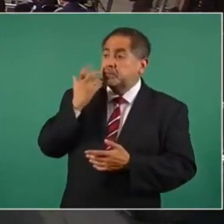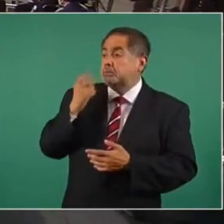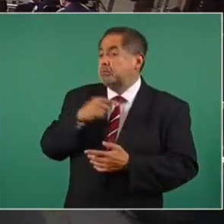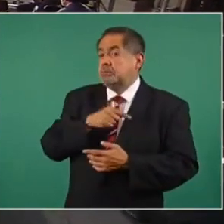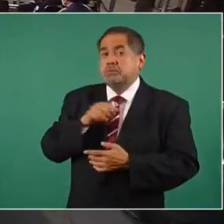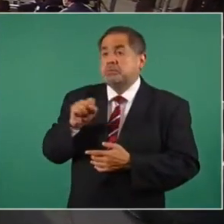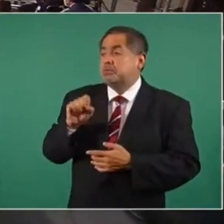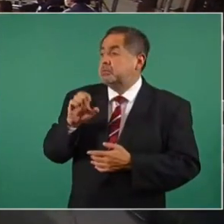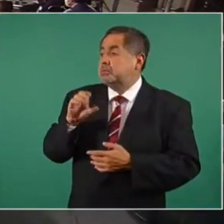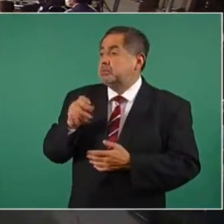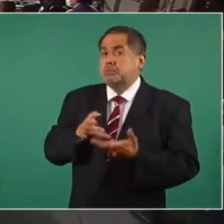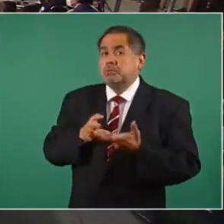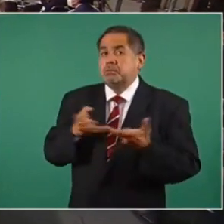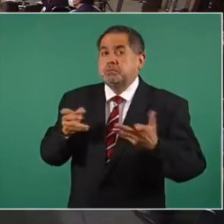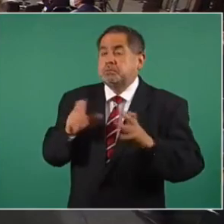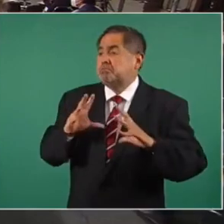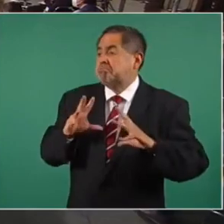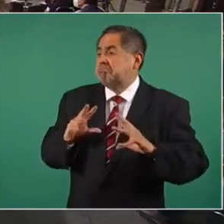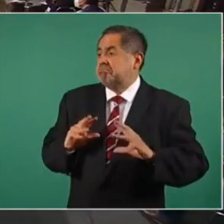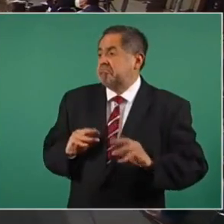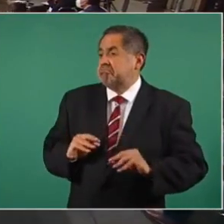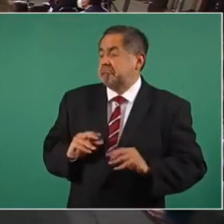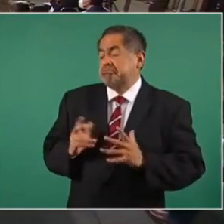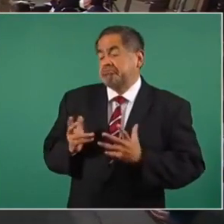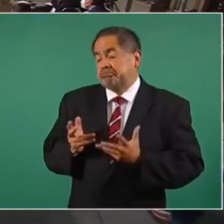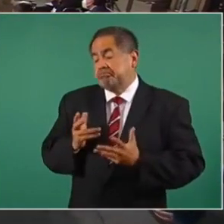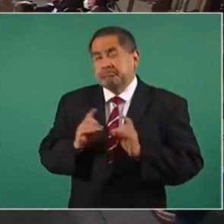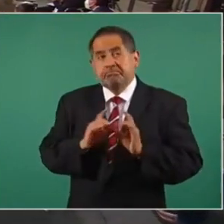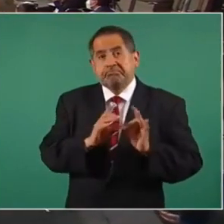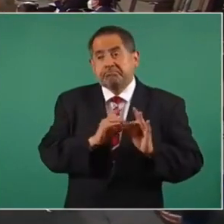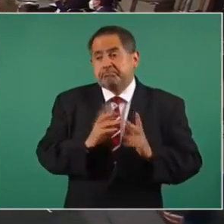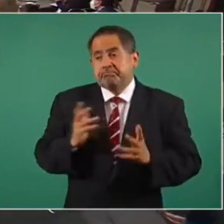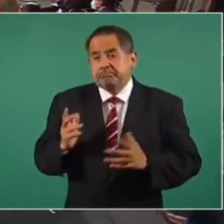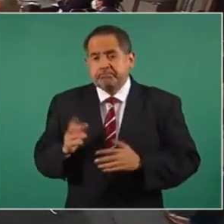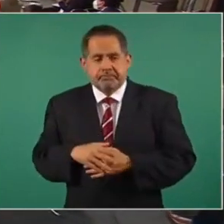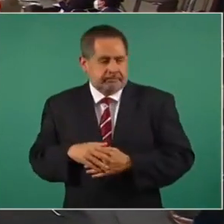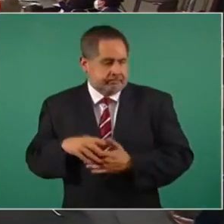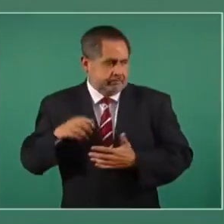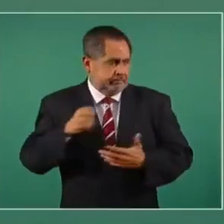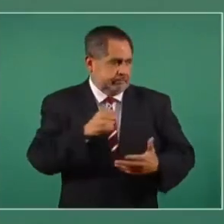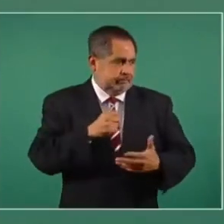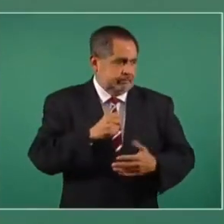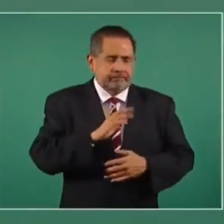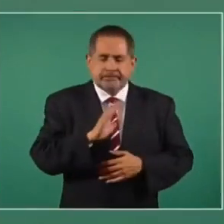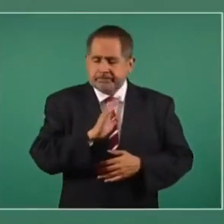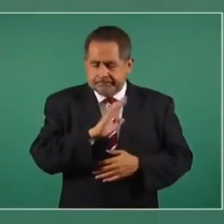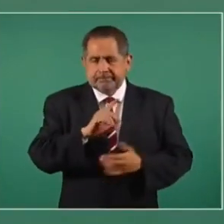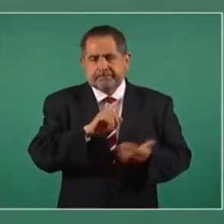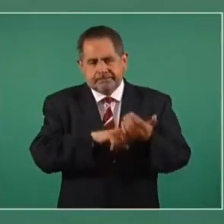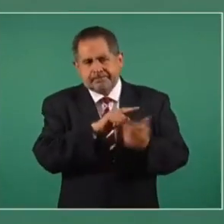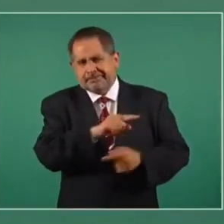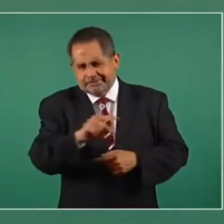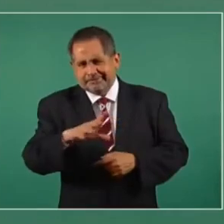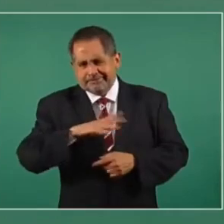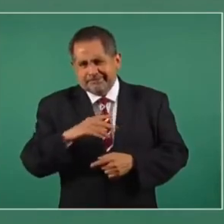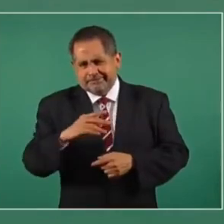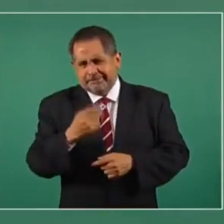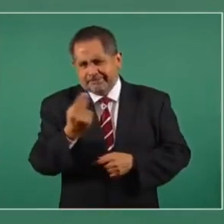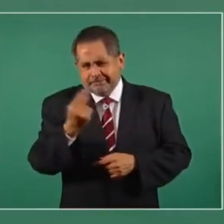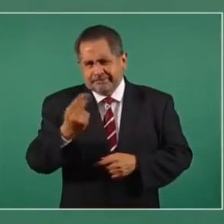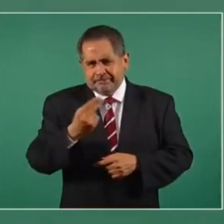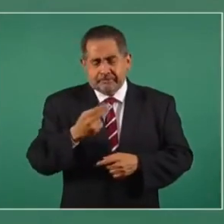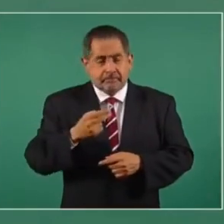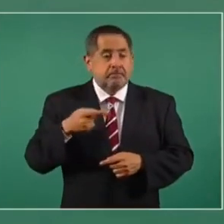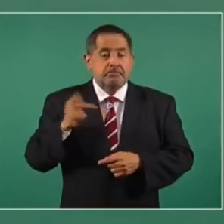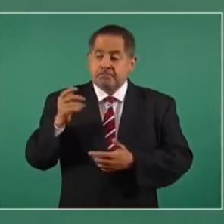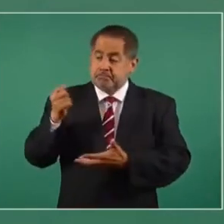para atender a los afectados por la sequía, que desde luego sí los hay, pero